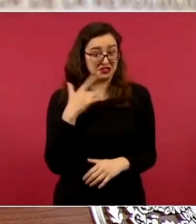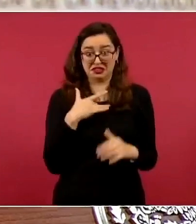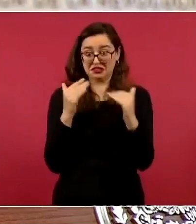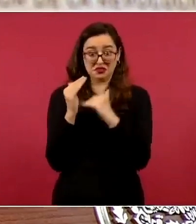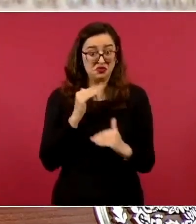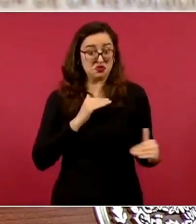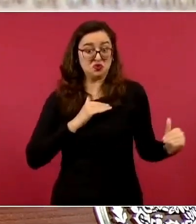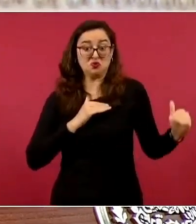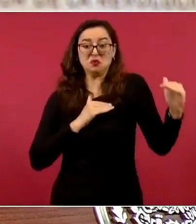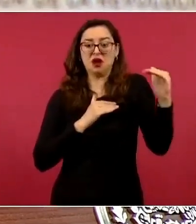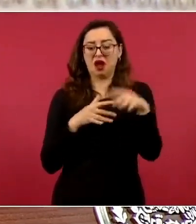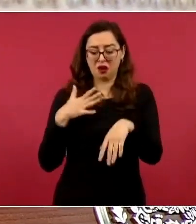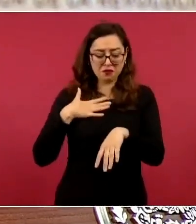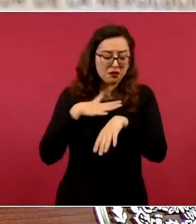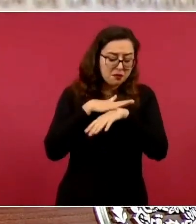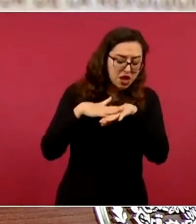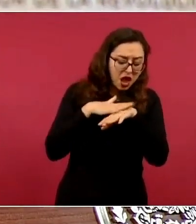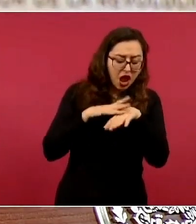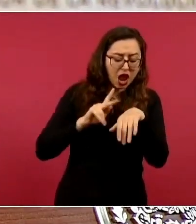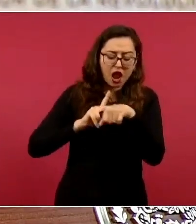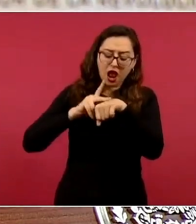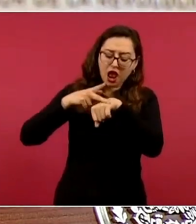ya sea por el color de la piel,